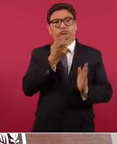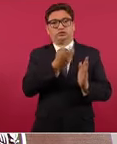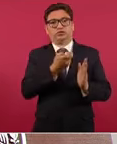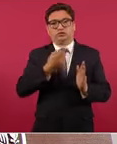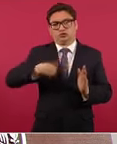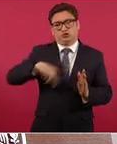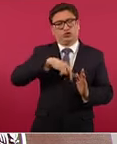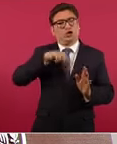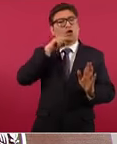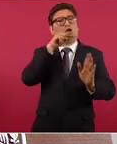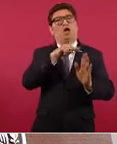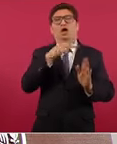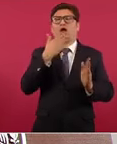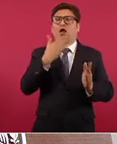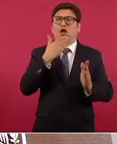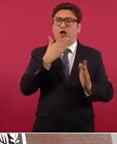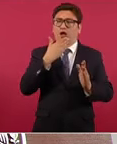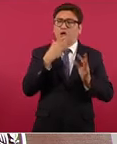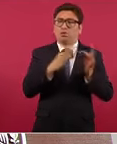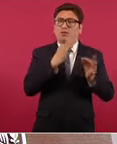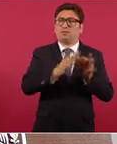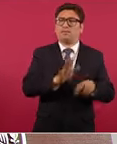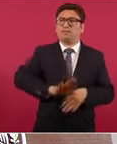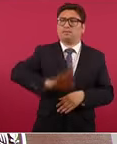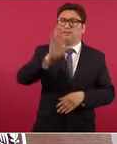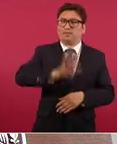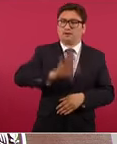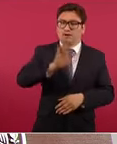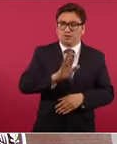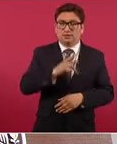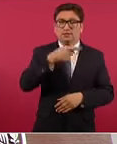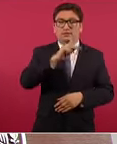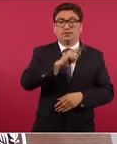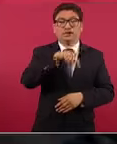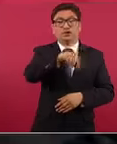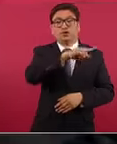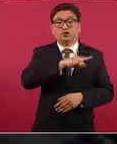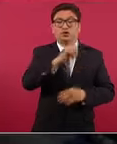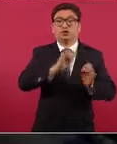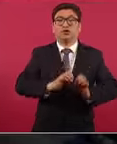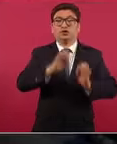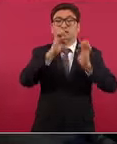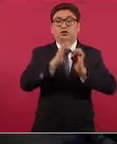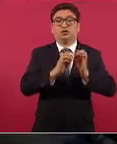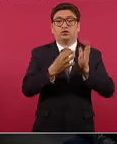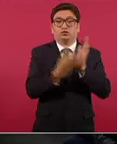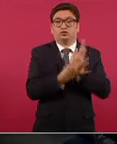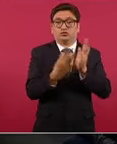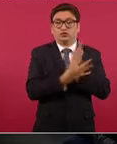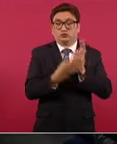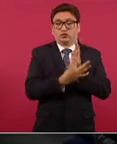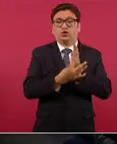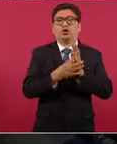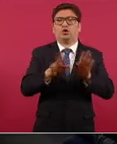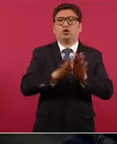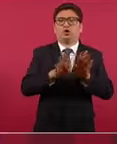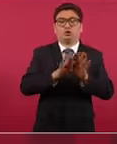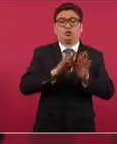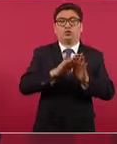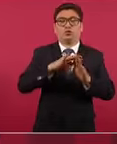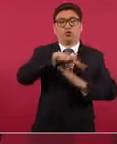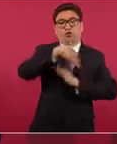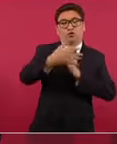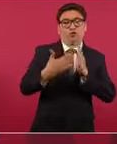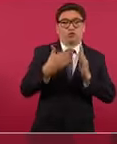lo ve por fuera y pareciera que está terminado es una estructura metálica cubierta digamos por fuera pero no